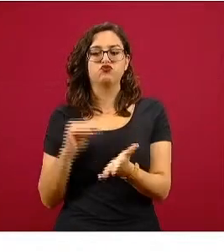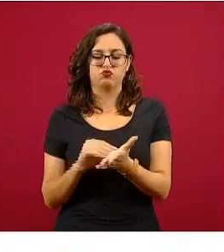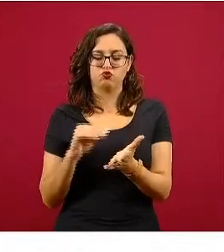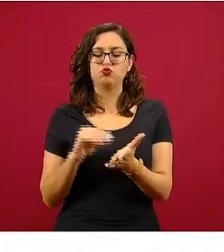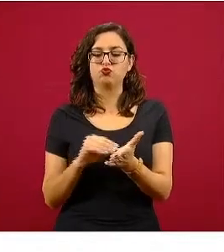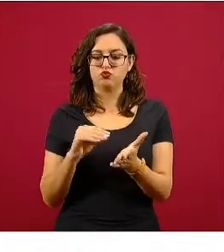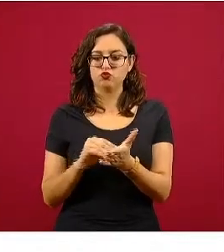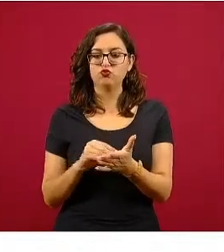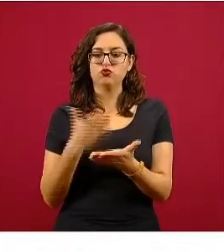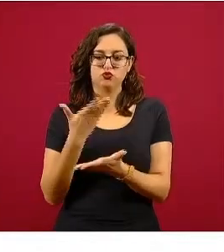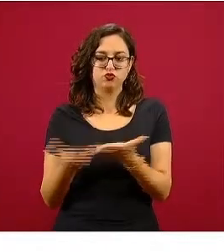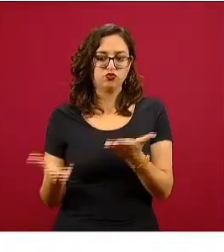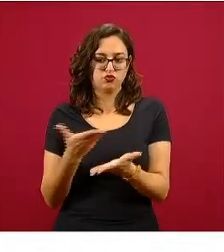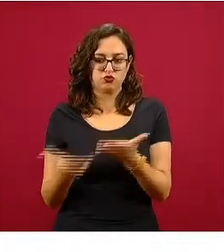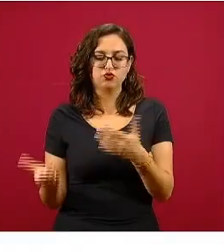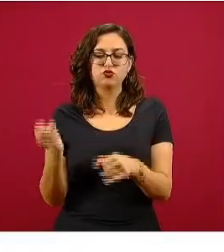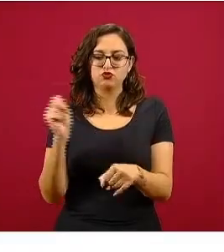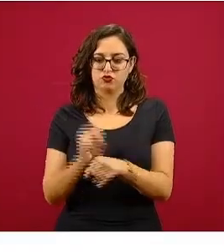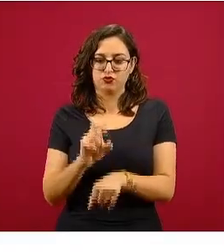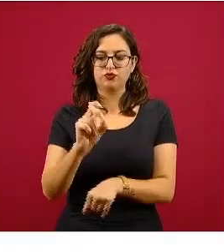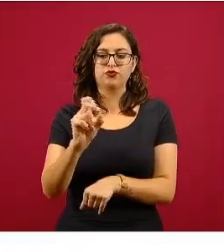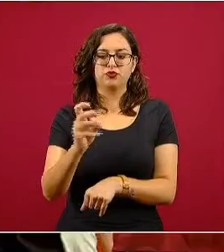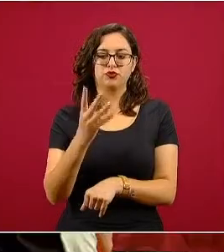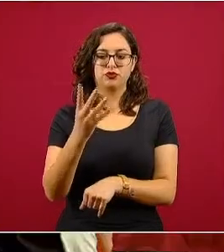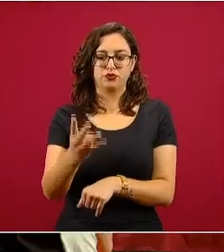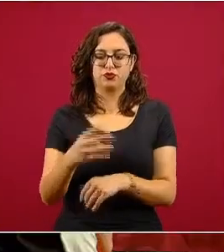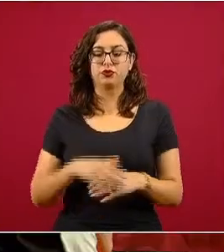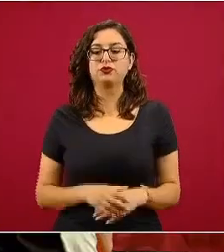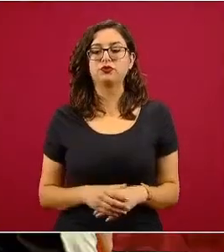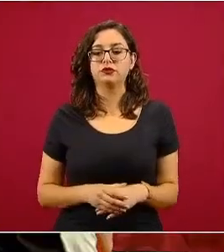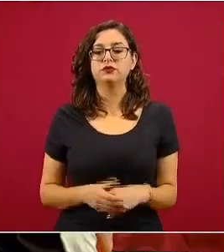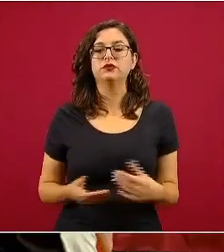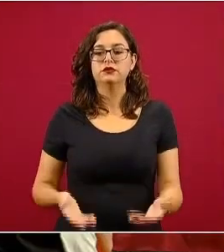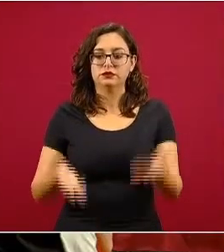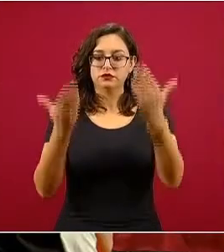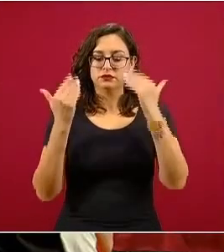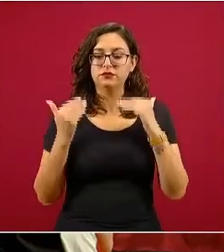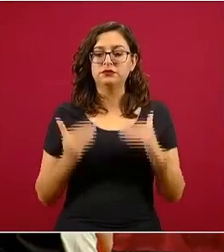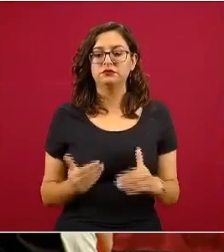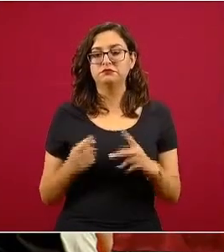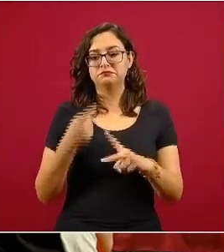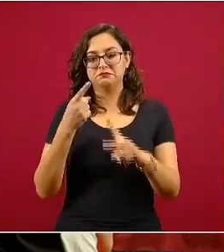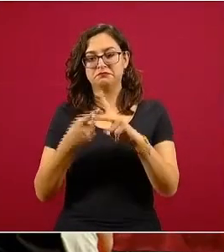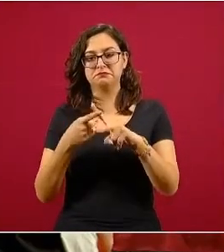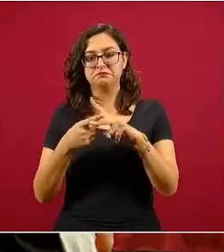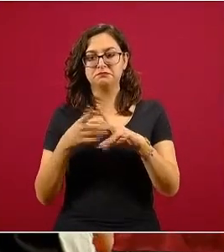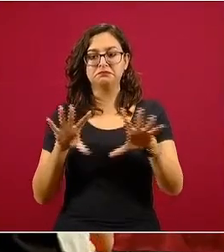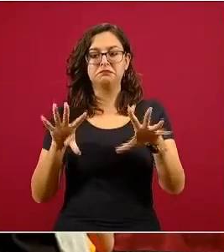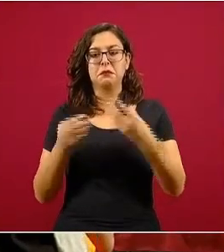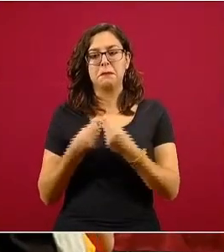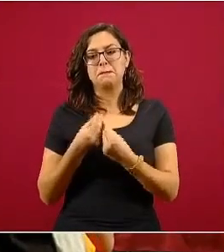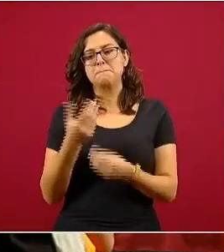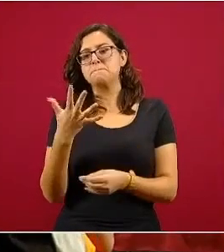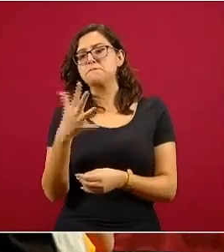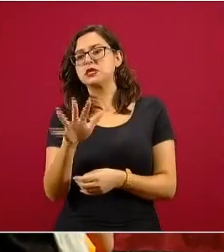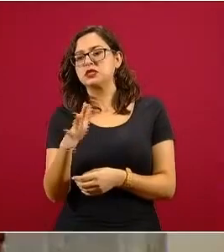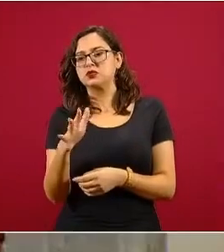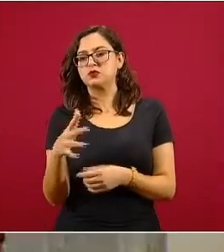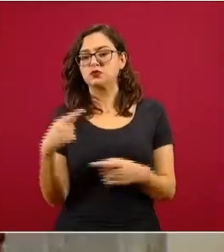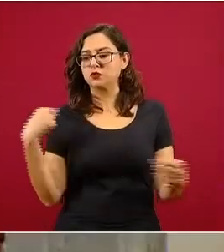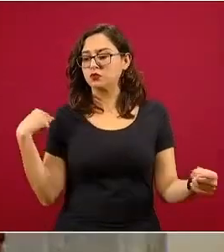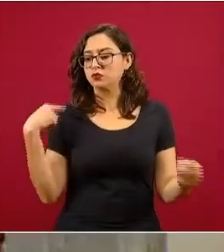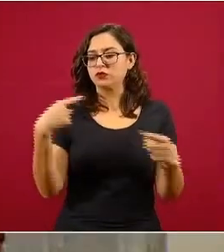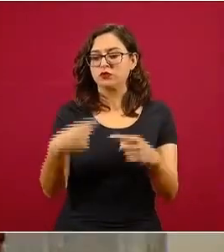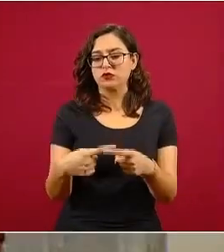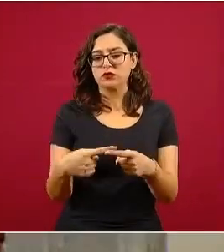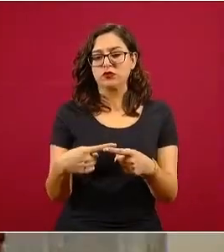semana que estamos graficando. Veamos la siguiente diapositiva, son los casos estimados. Vamos a ver la variación para el día de hoy, de